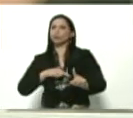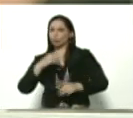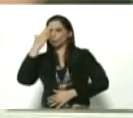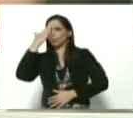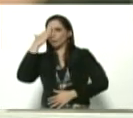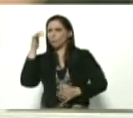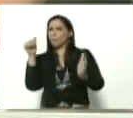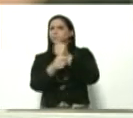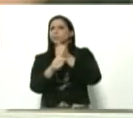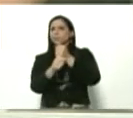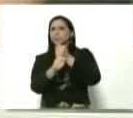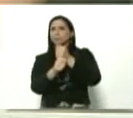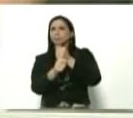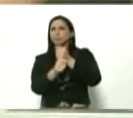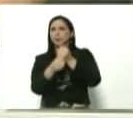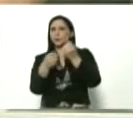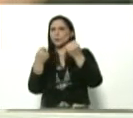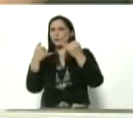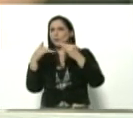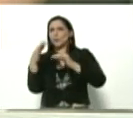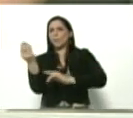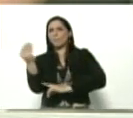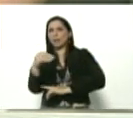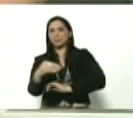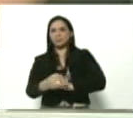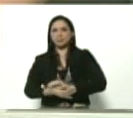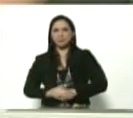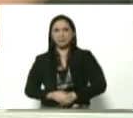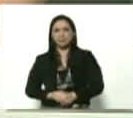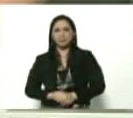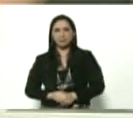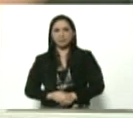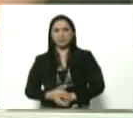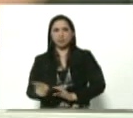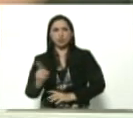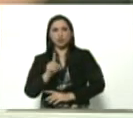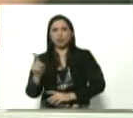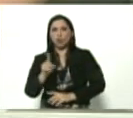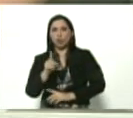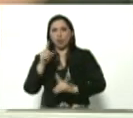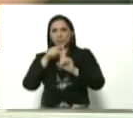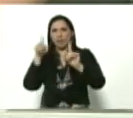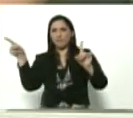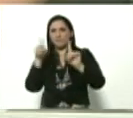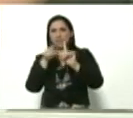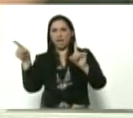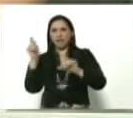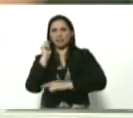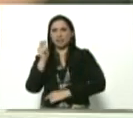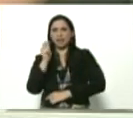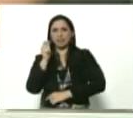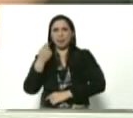sabíamos mucho y más. Y no nos iban a desviar de nuestra tarea